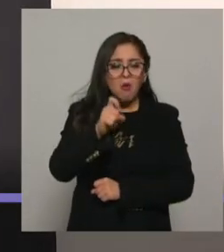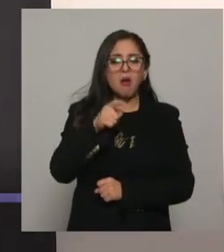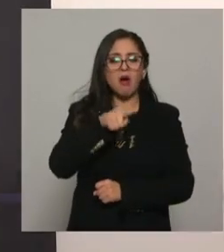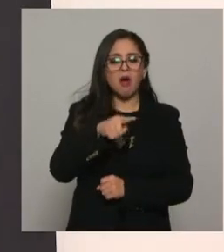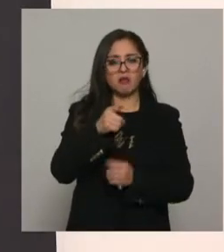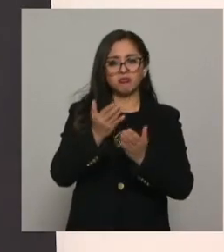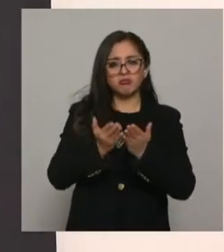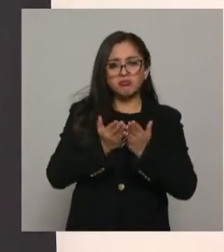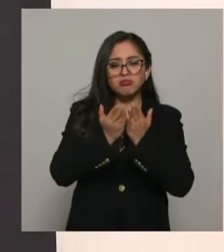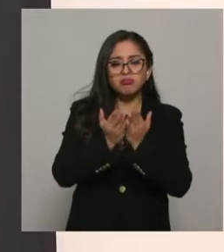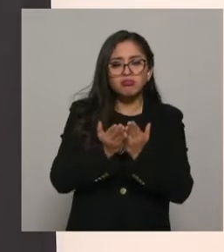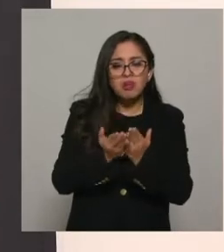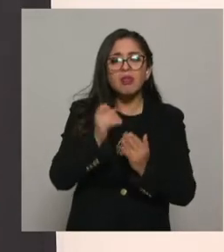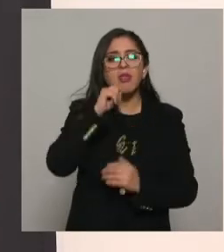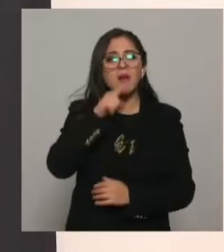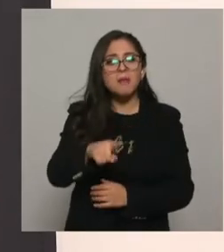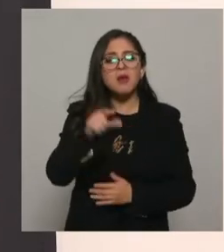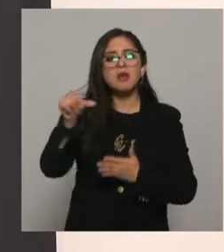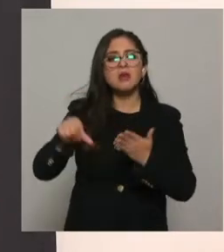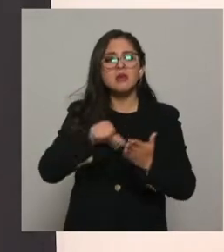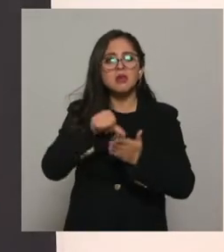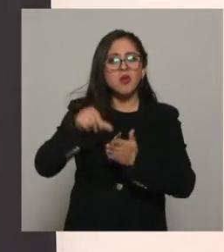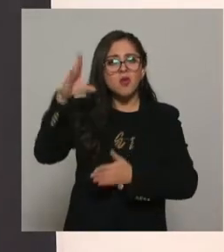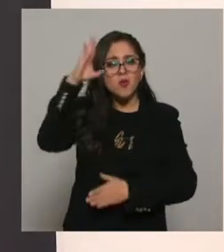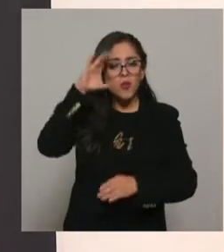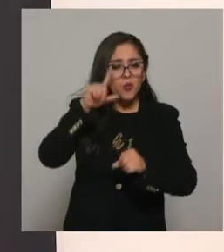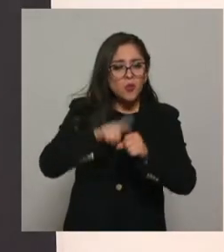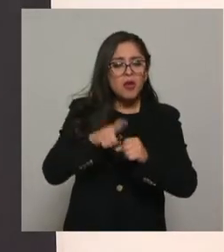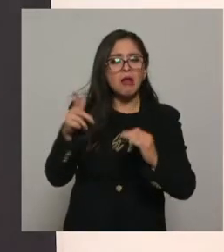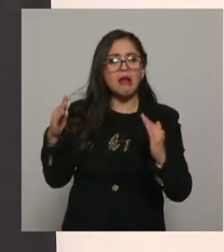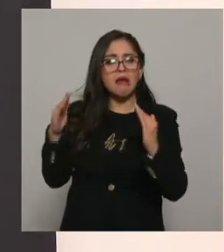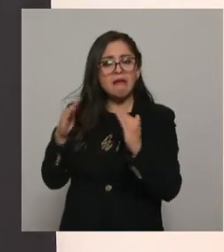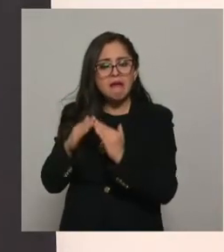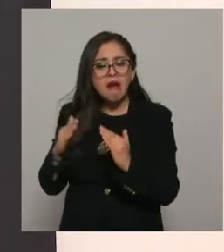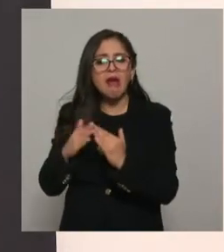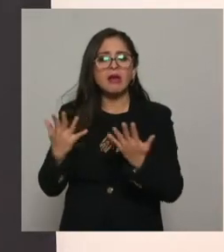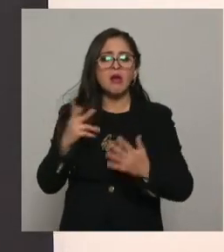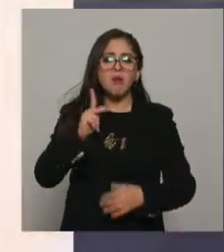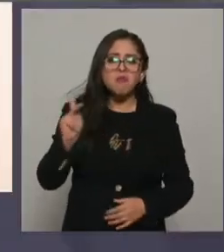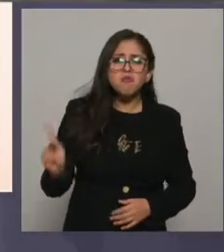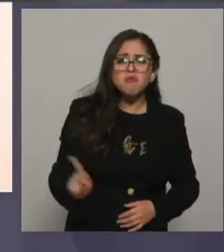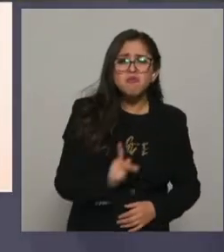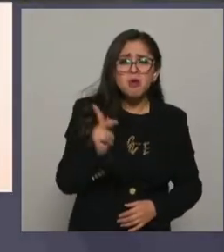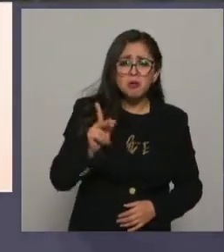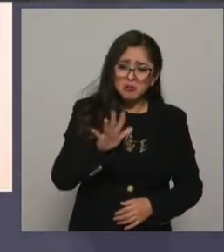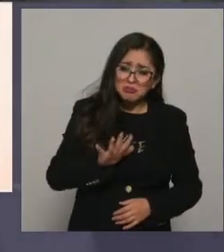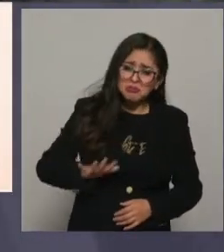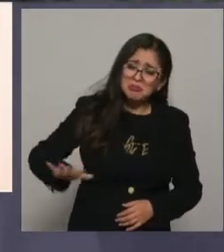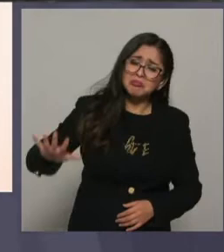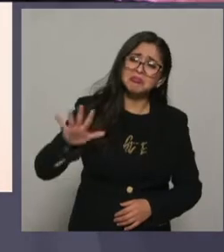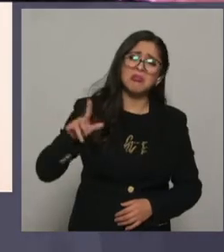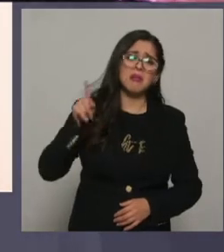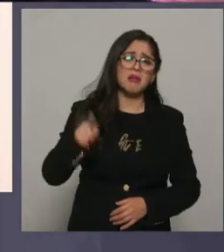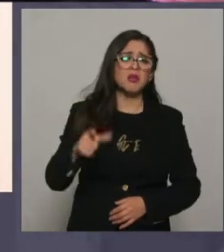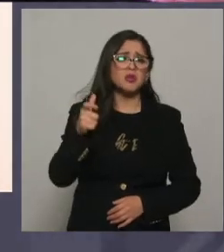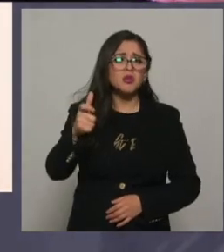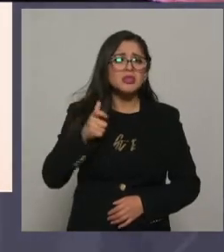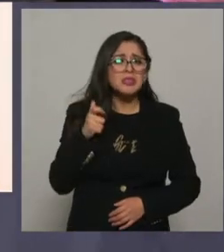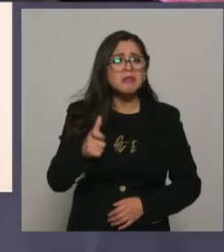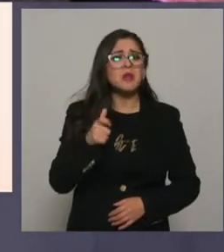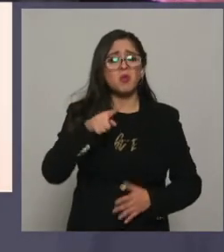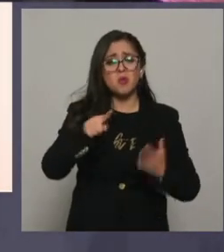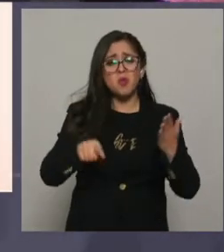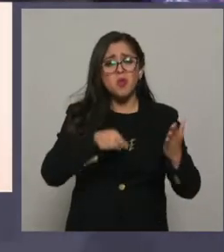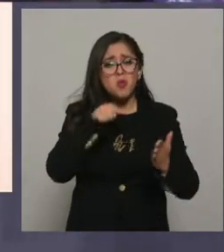son los centros culturales, las casas de cultura, en los pueblos. No hay rincón que en la alcaldía de Xochimilco no estemos celebrando y